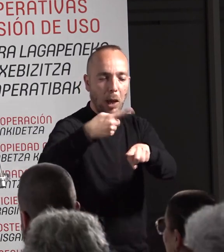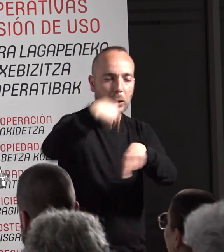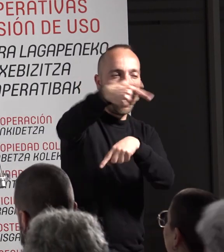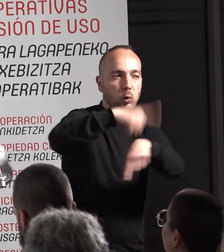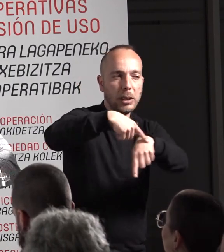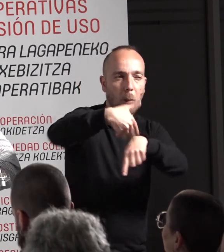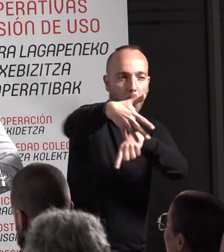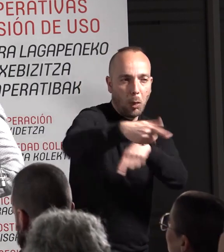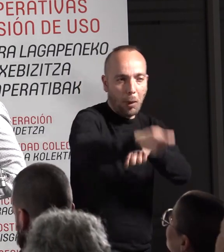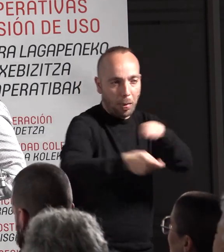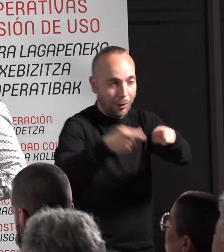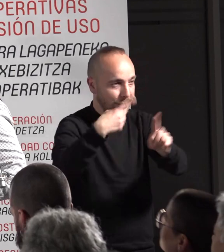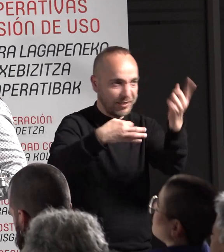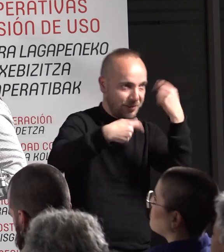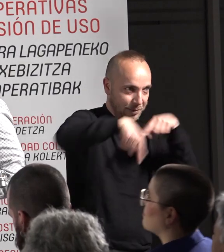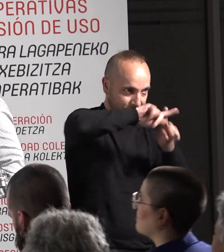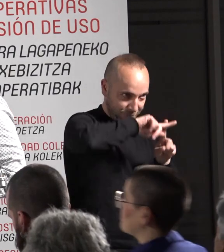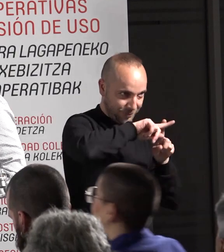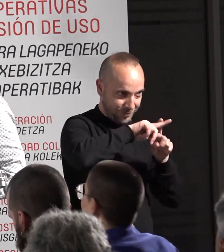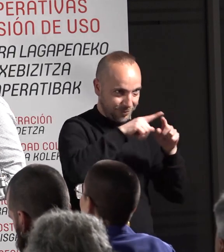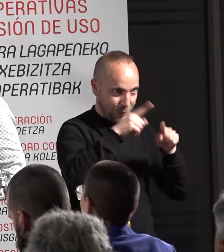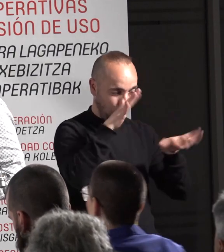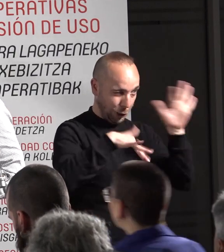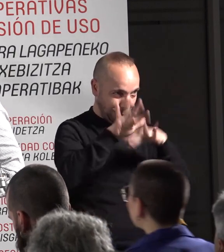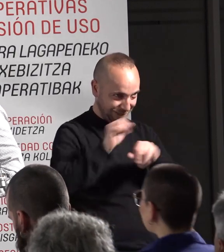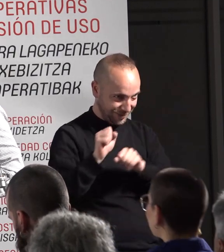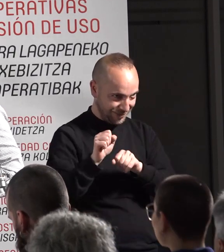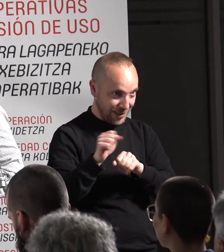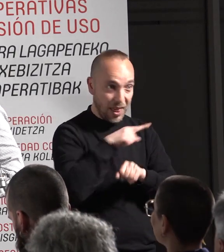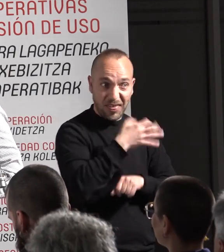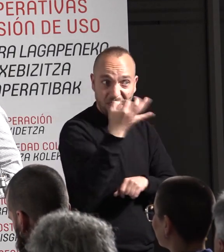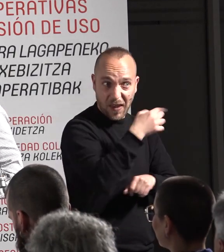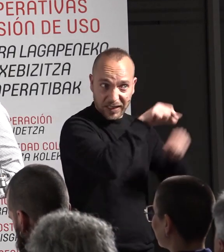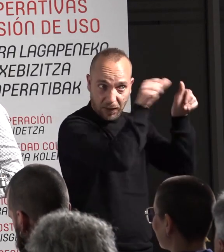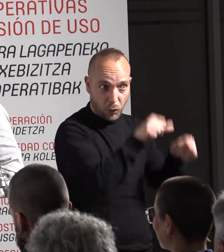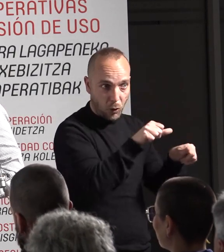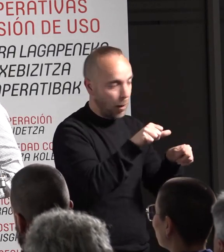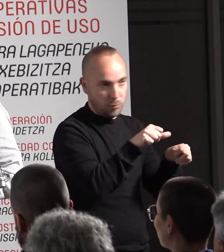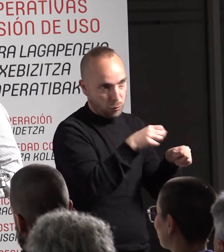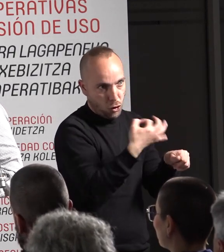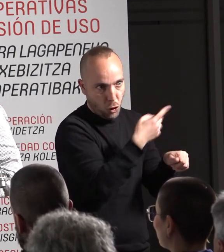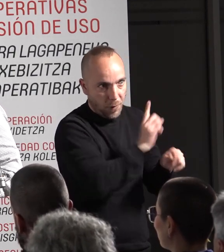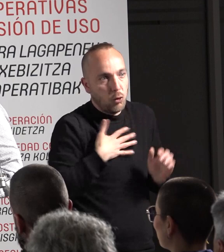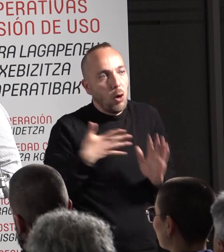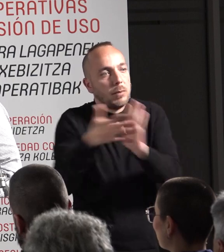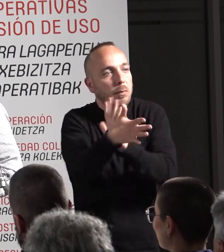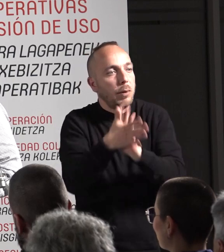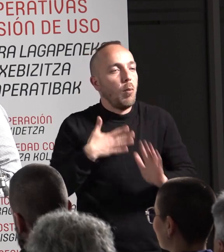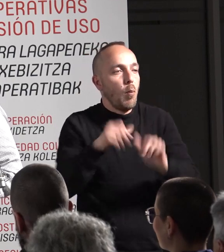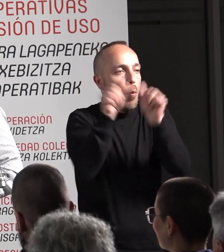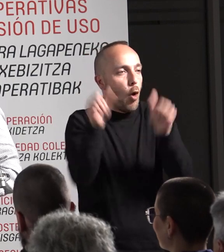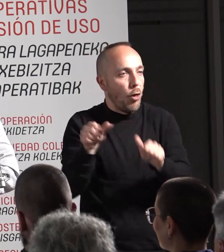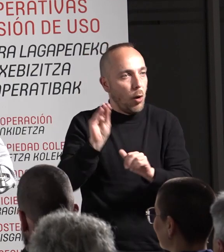la amortización de la hipoteca. Tampoco digo yo que tenga que ser así. Estoy explicando un poco el modelo de Barcelona y las claves